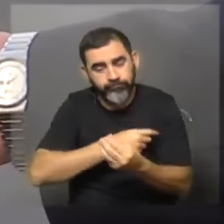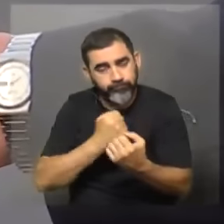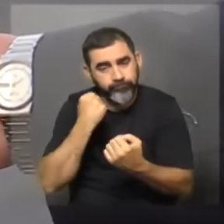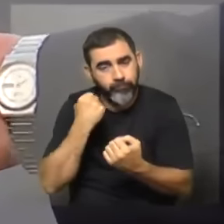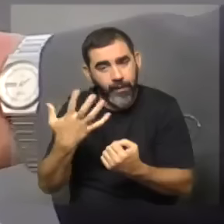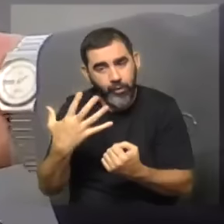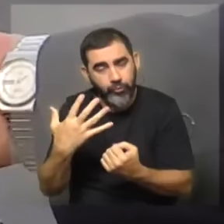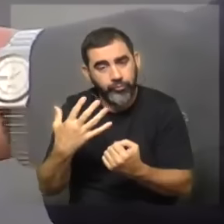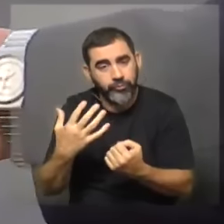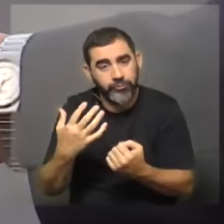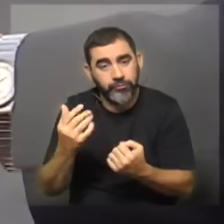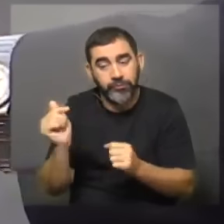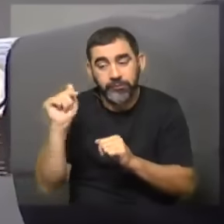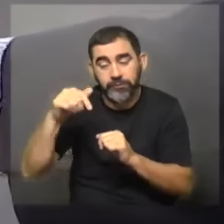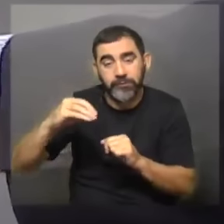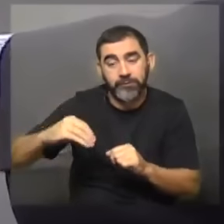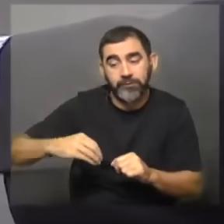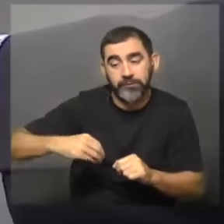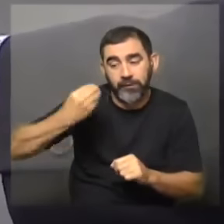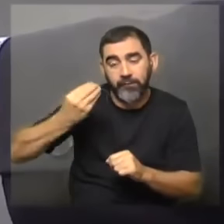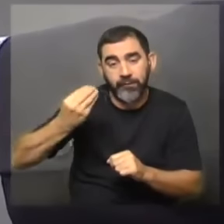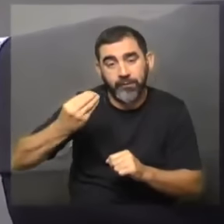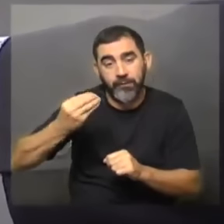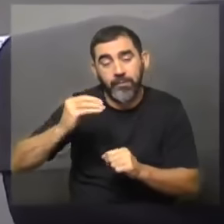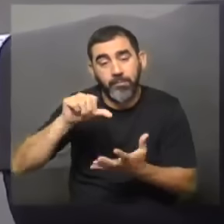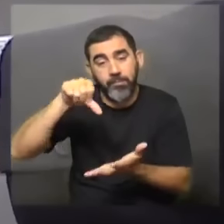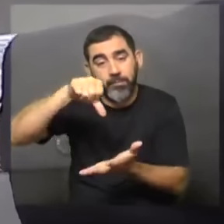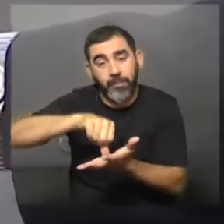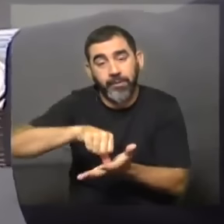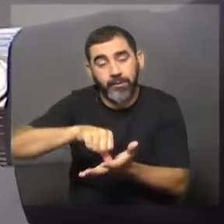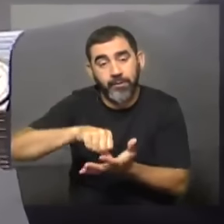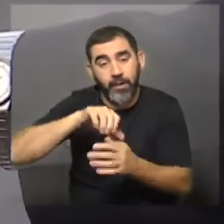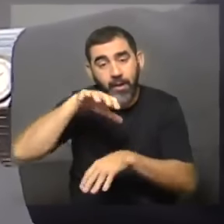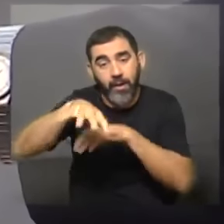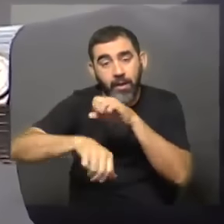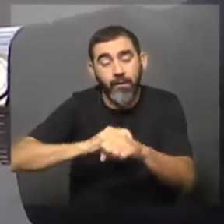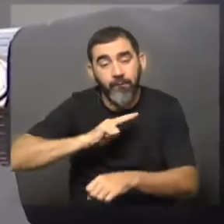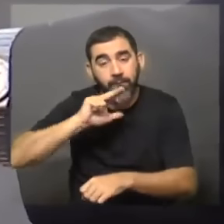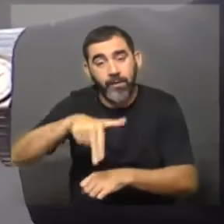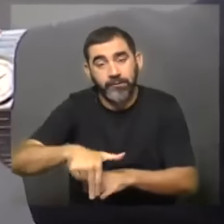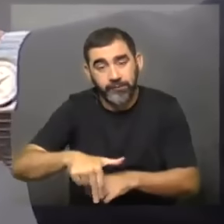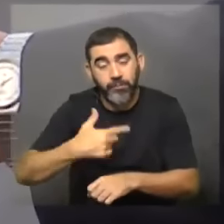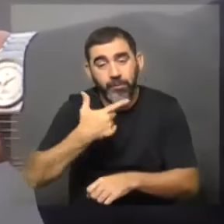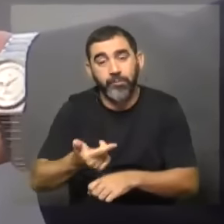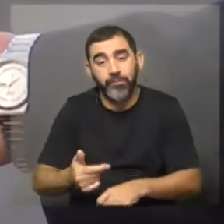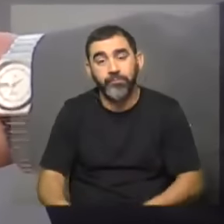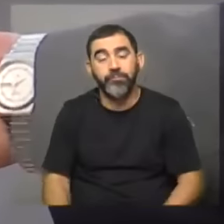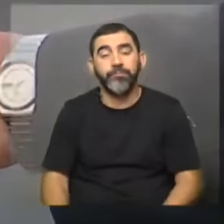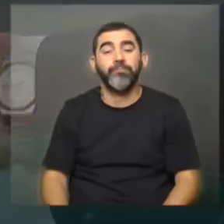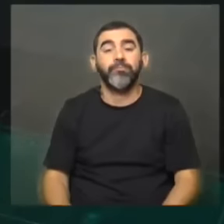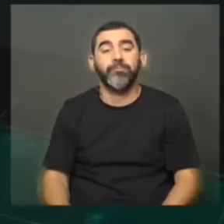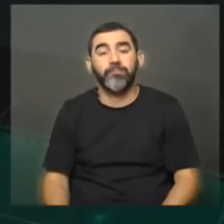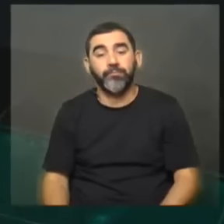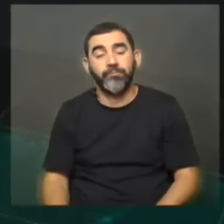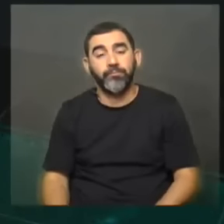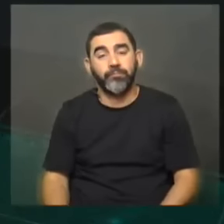valioso que viene a salvar a esta patria de lo que era el avance portugués